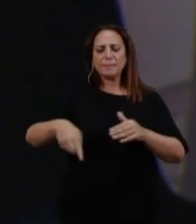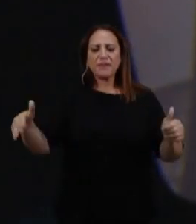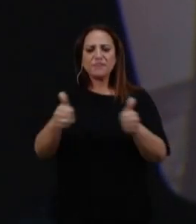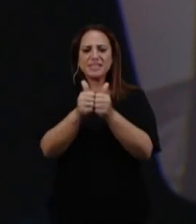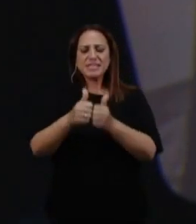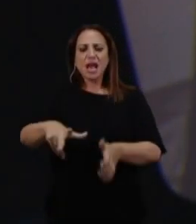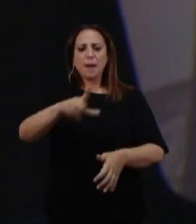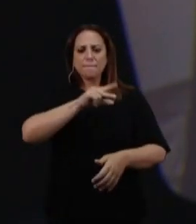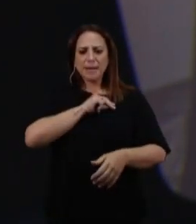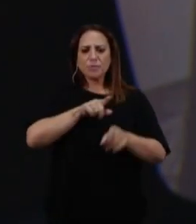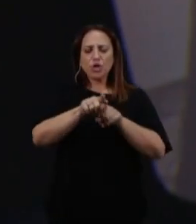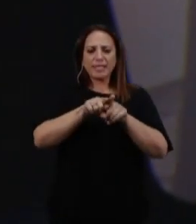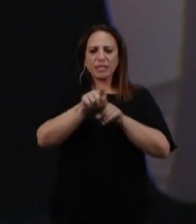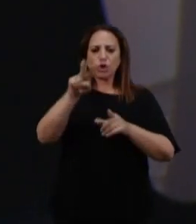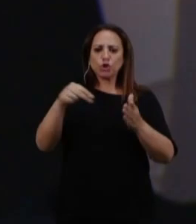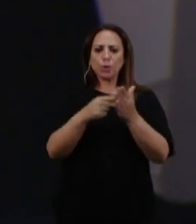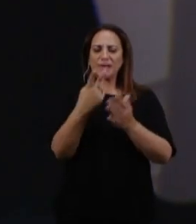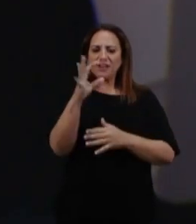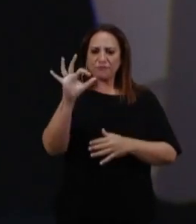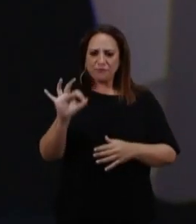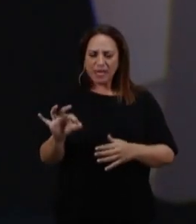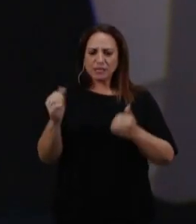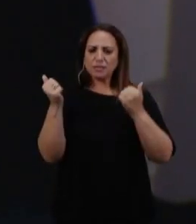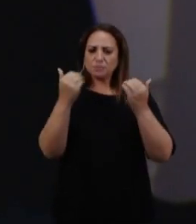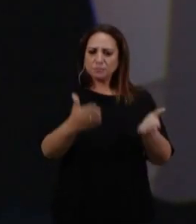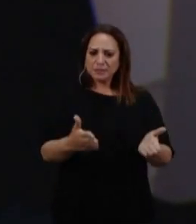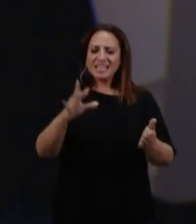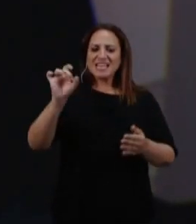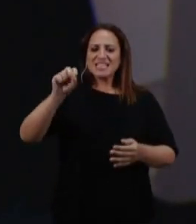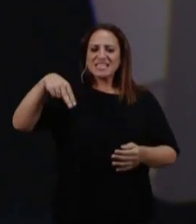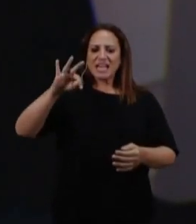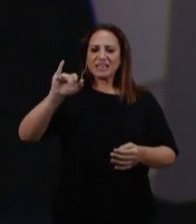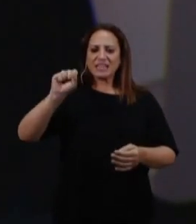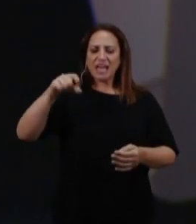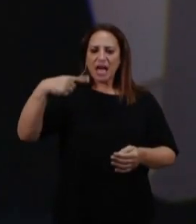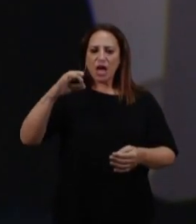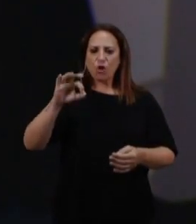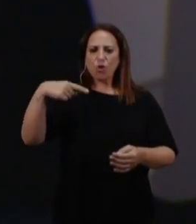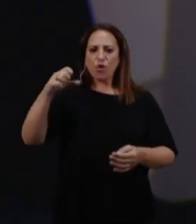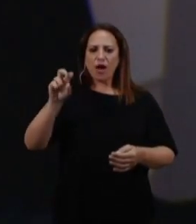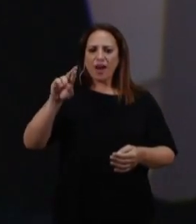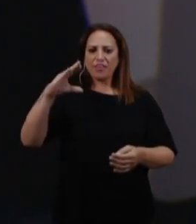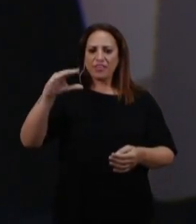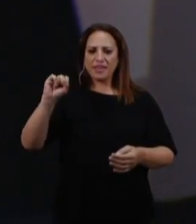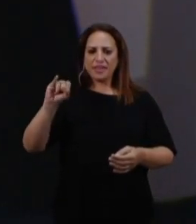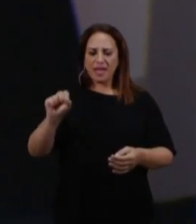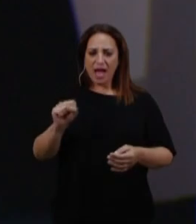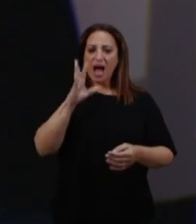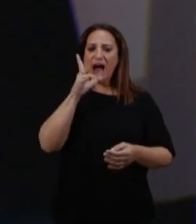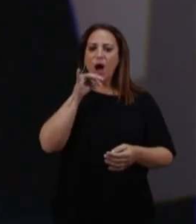Criticón 2020 donado por el periodista Santiago García Ramos, que en esta edición ha cambiado el diseño del mismo, a una